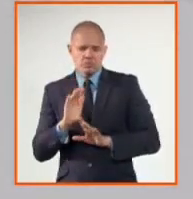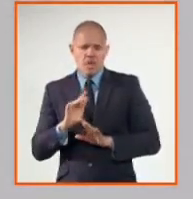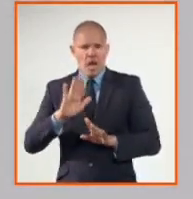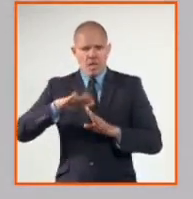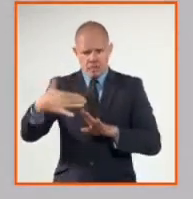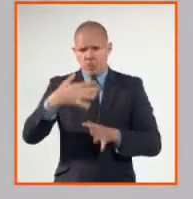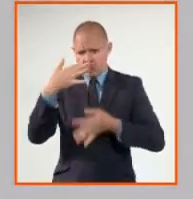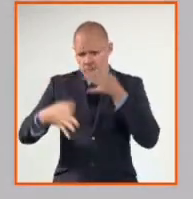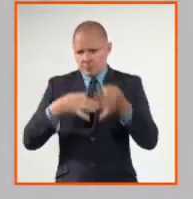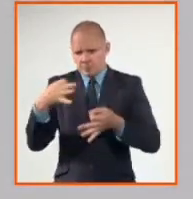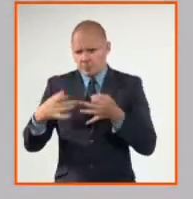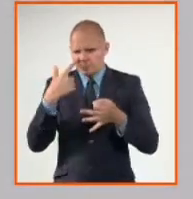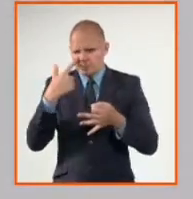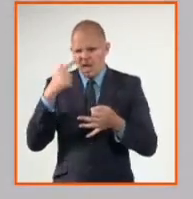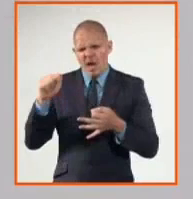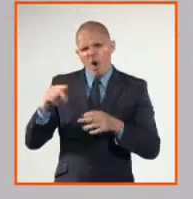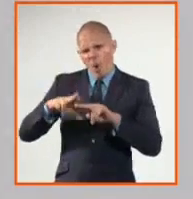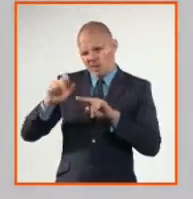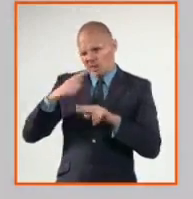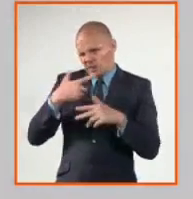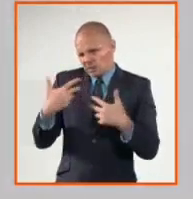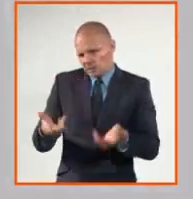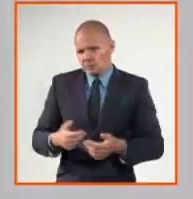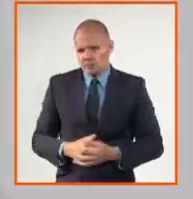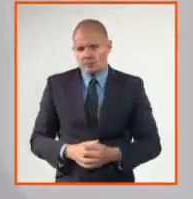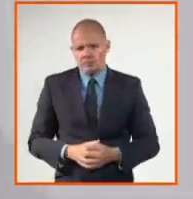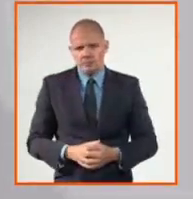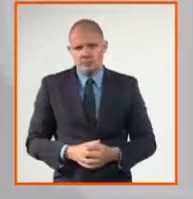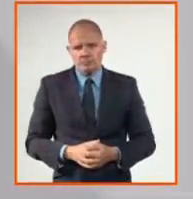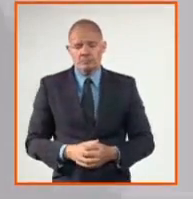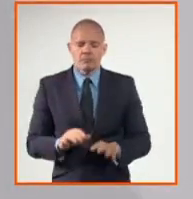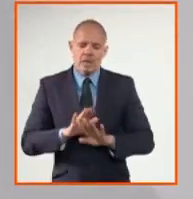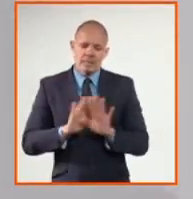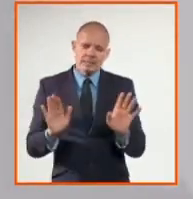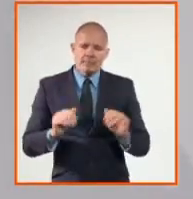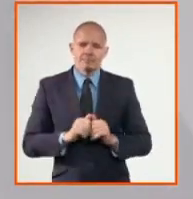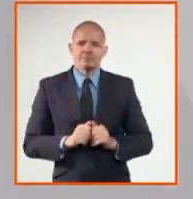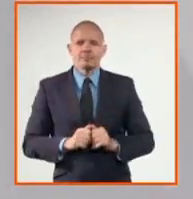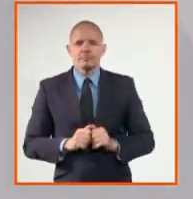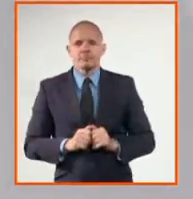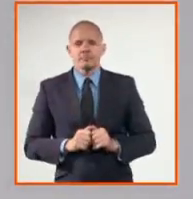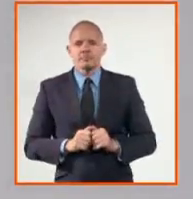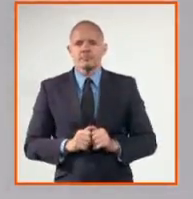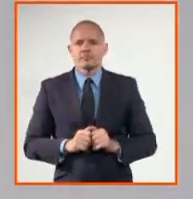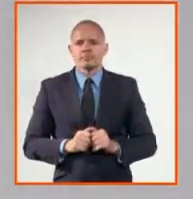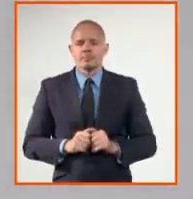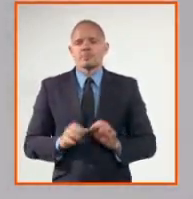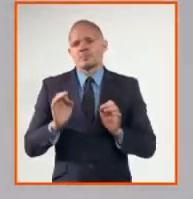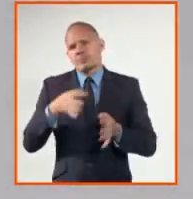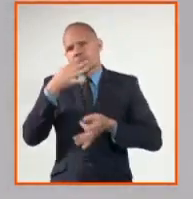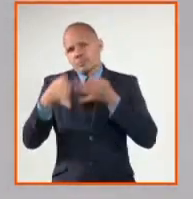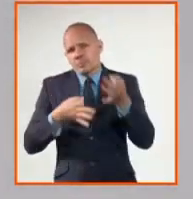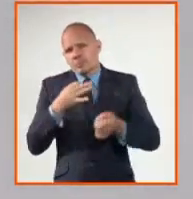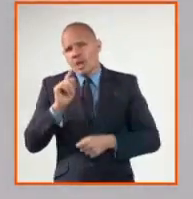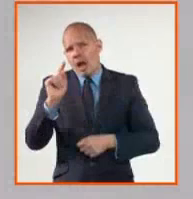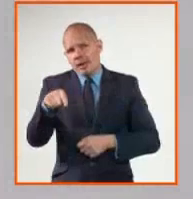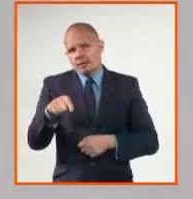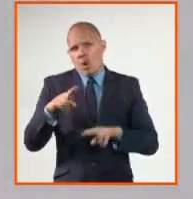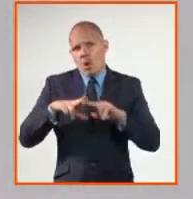en qué condición están esos bloques eso entre 30 fetum